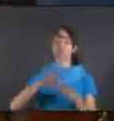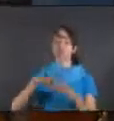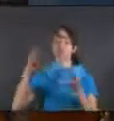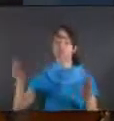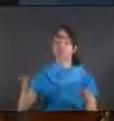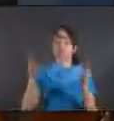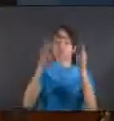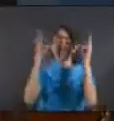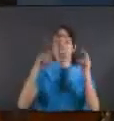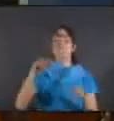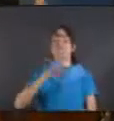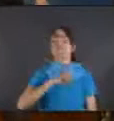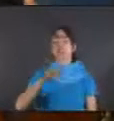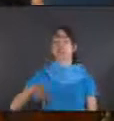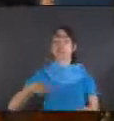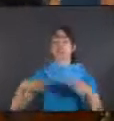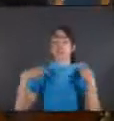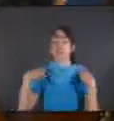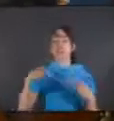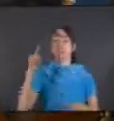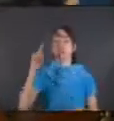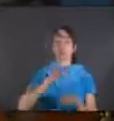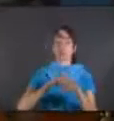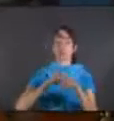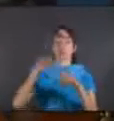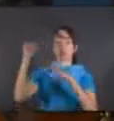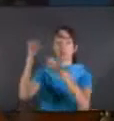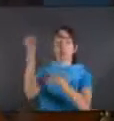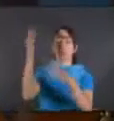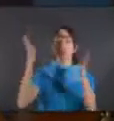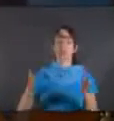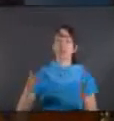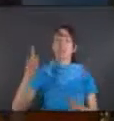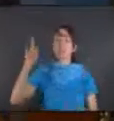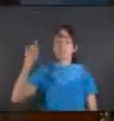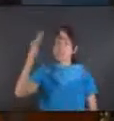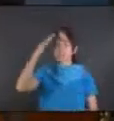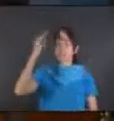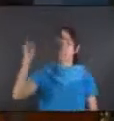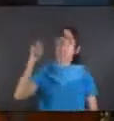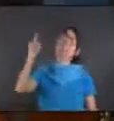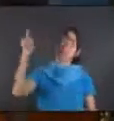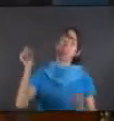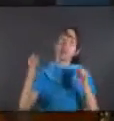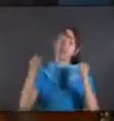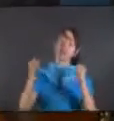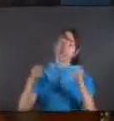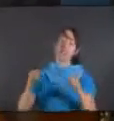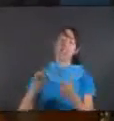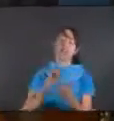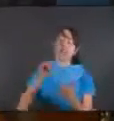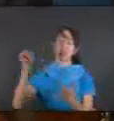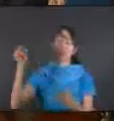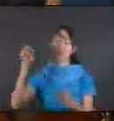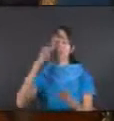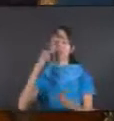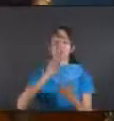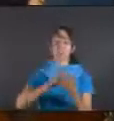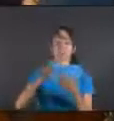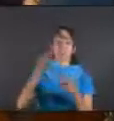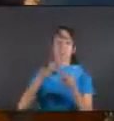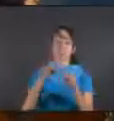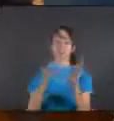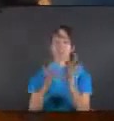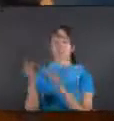nuestra petición, a nuestro clamor por la salud de nuestro apóstol, Señor. En el nombre de Jesús yo te